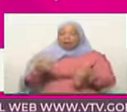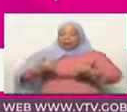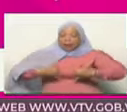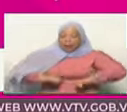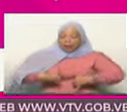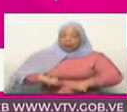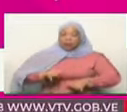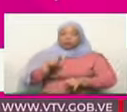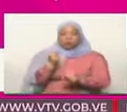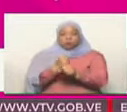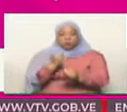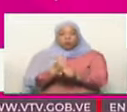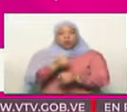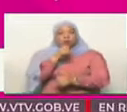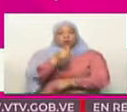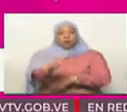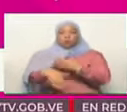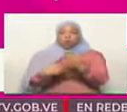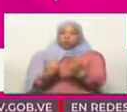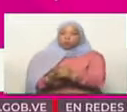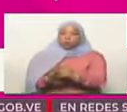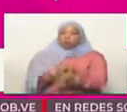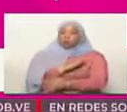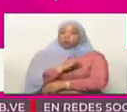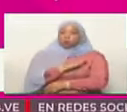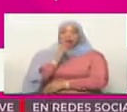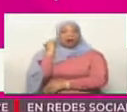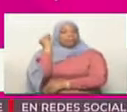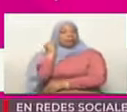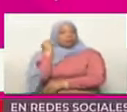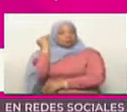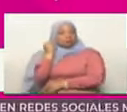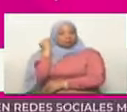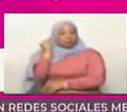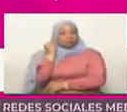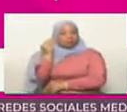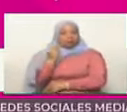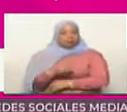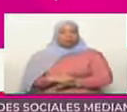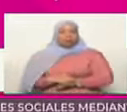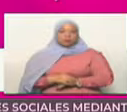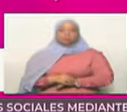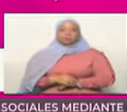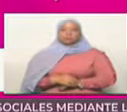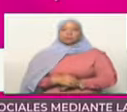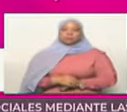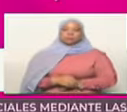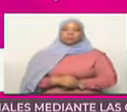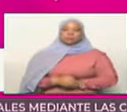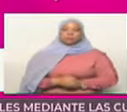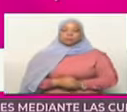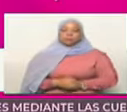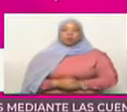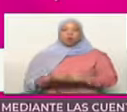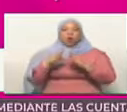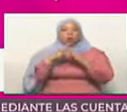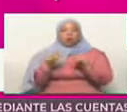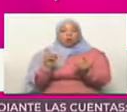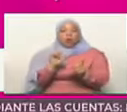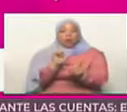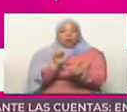muy preocupada y pendiente de nuestras opiniones sobre el desarrollo. Mira, pasamos revista a toda la geopolítica